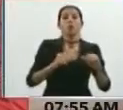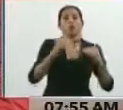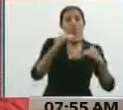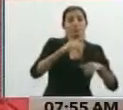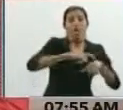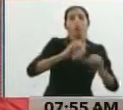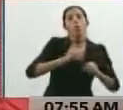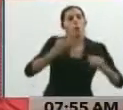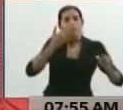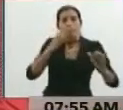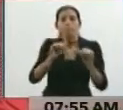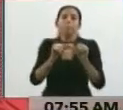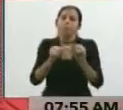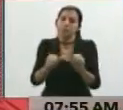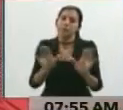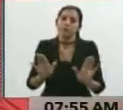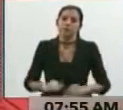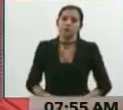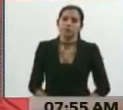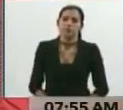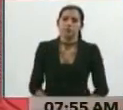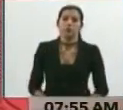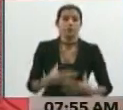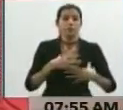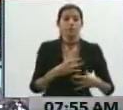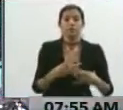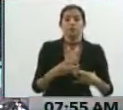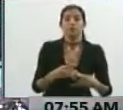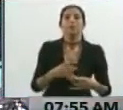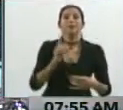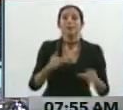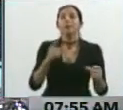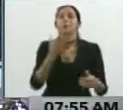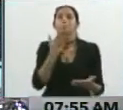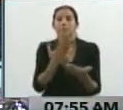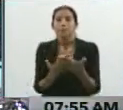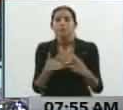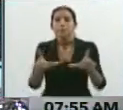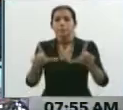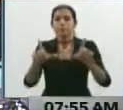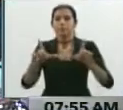evaluación por parte del autor yo no no es interesante el tema de que tienen que sacarse una licencia porque